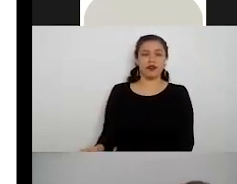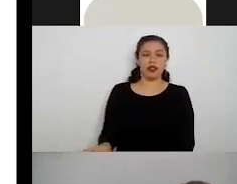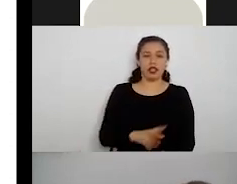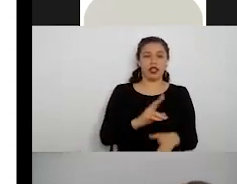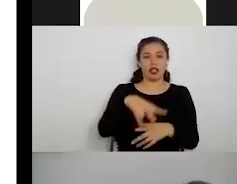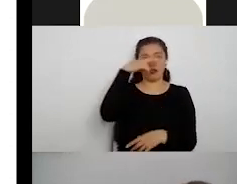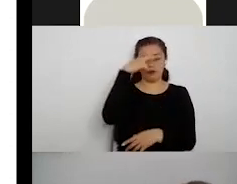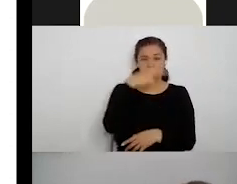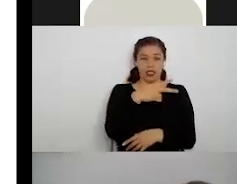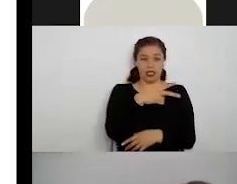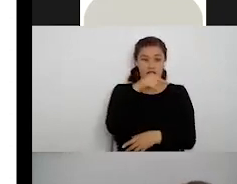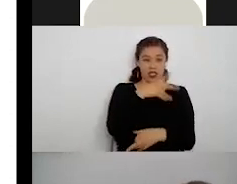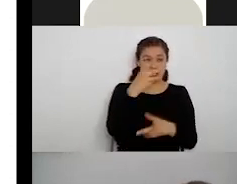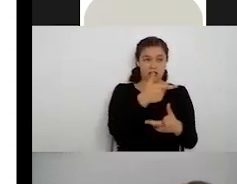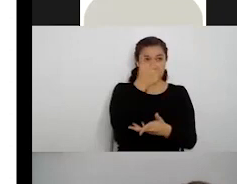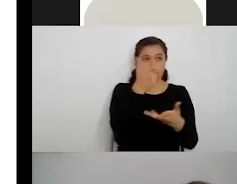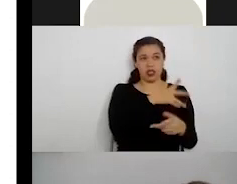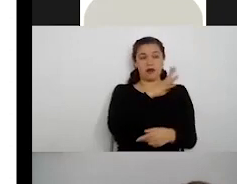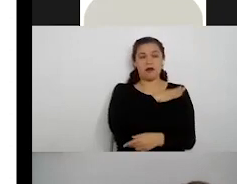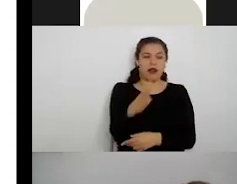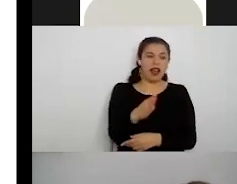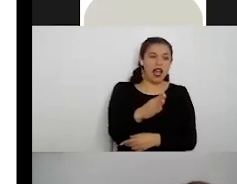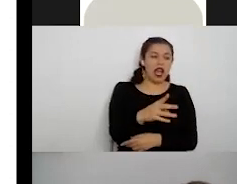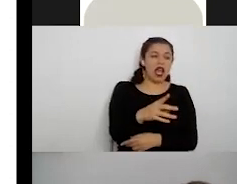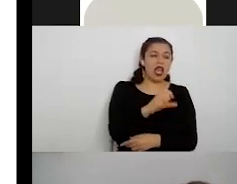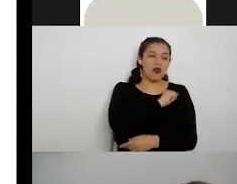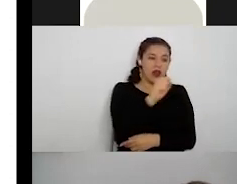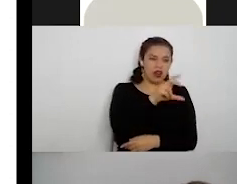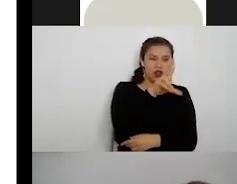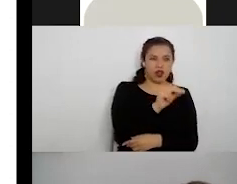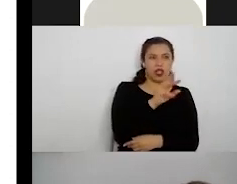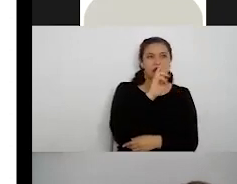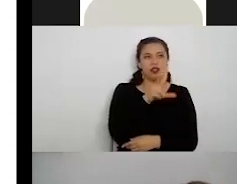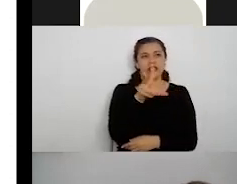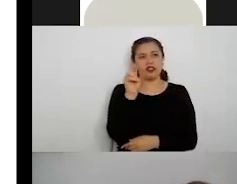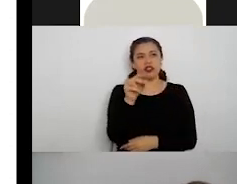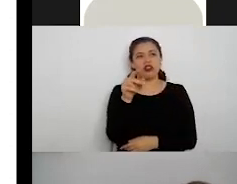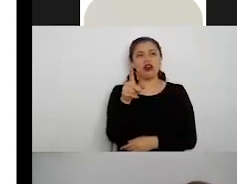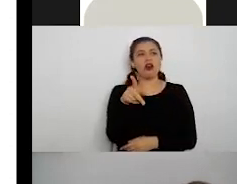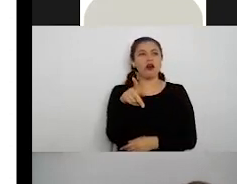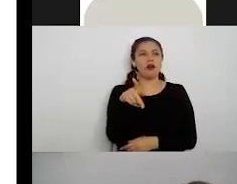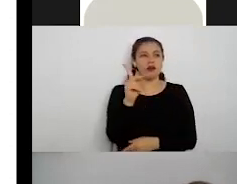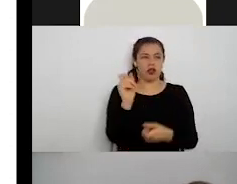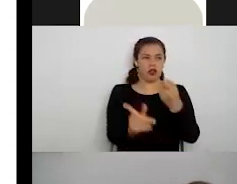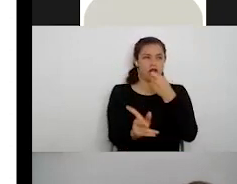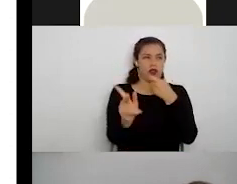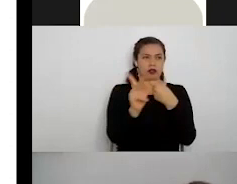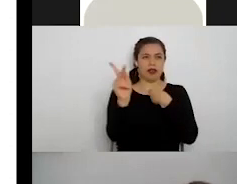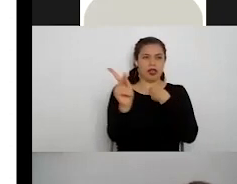es malo, no es el mejor. Hubo países, por mencionar a alguien como